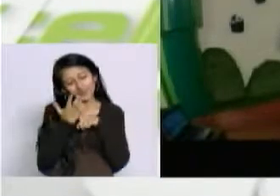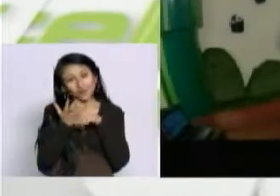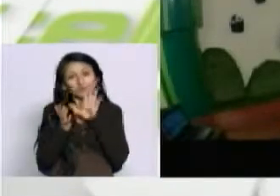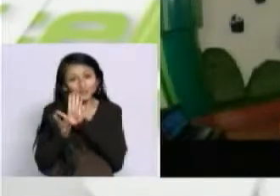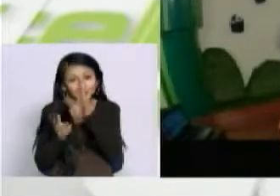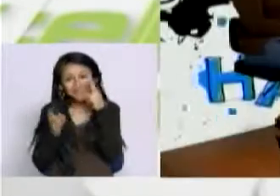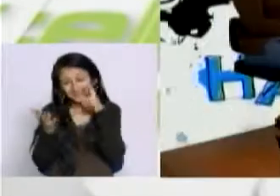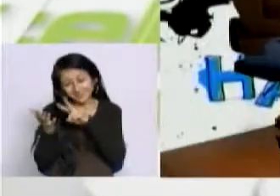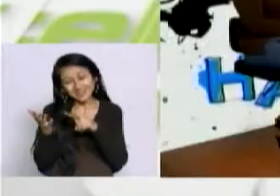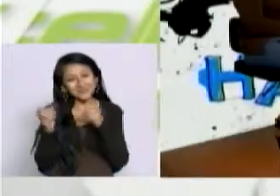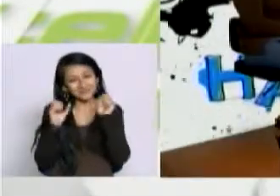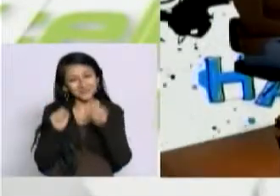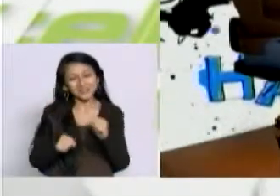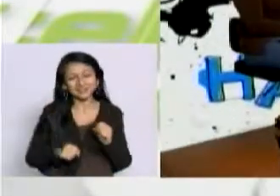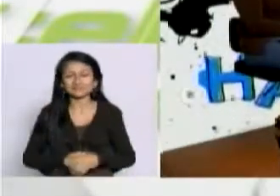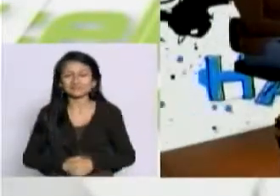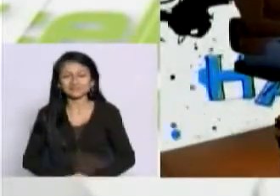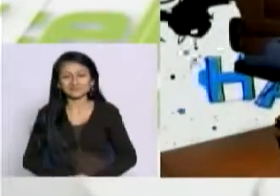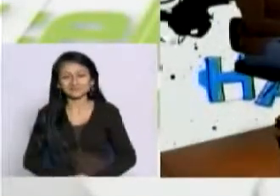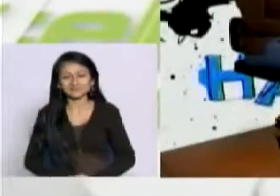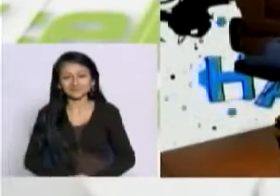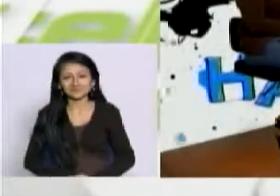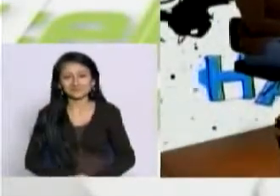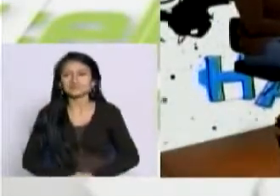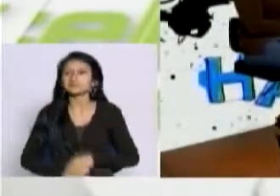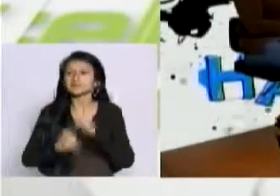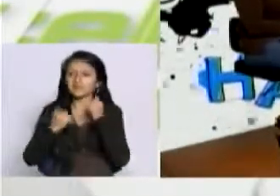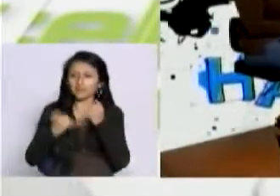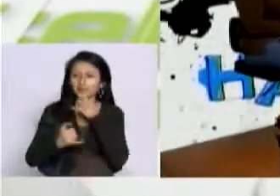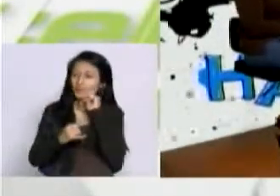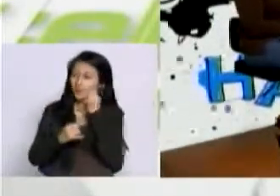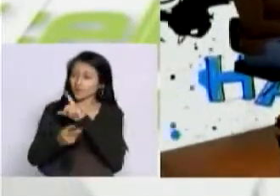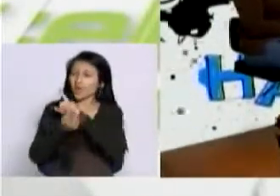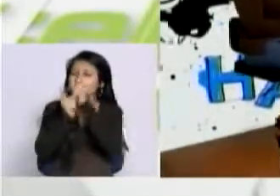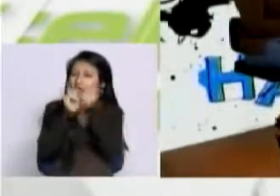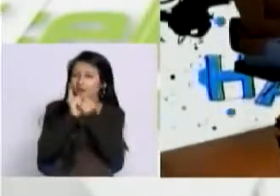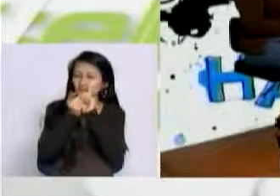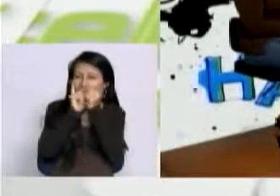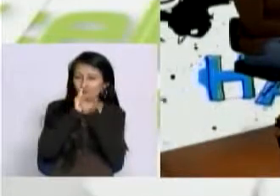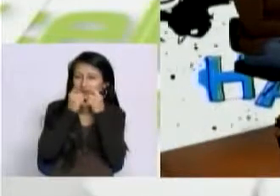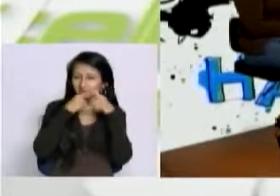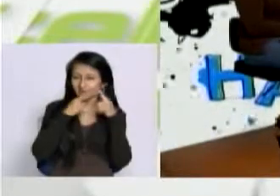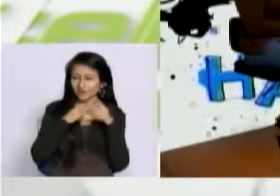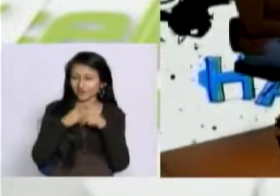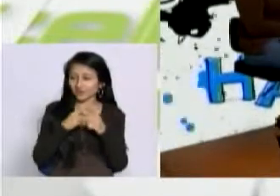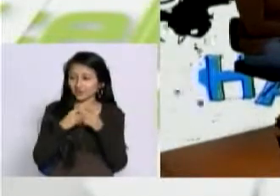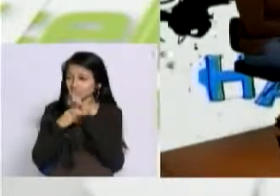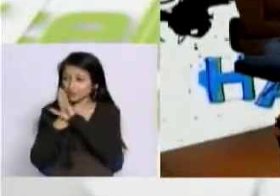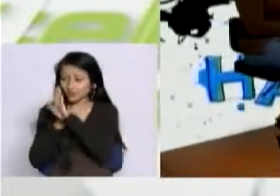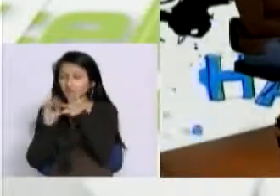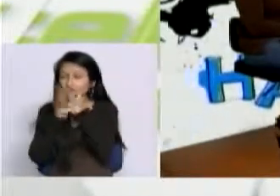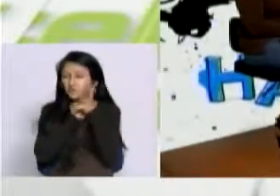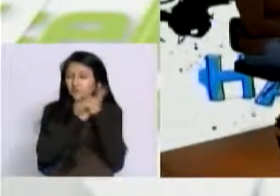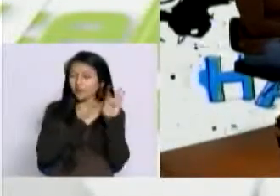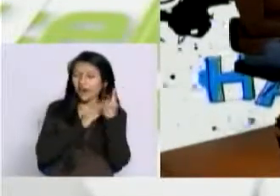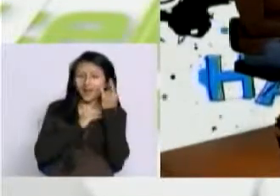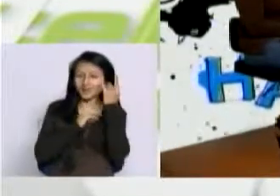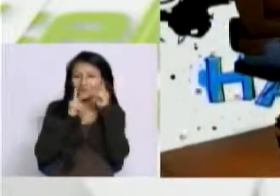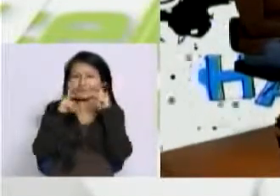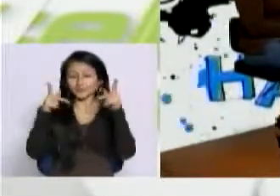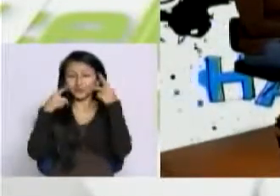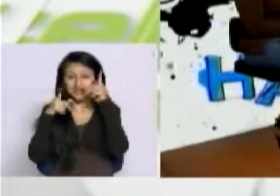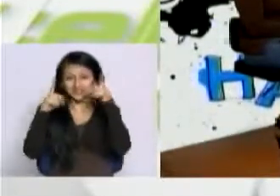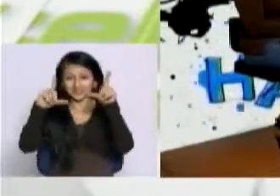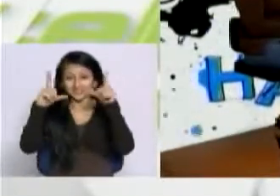entrar a mirarlos. Y dentro de esos cambios que ustedes van a tener, pues ya podemos adelantarle algo a los televidentes que ven este espacio